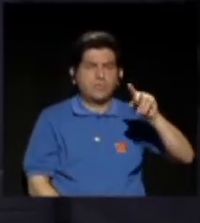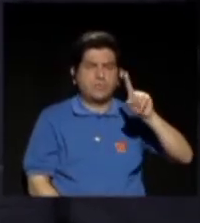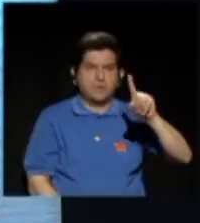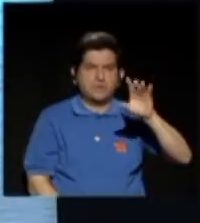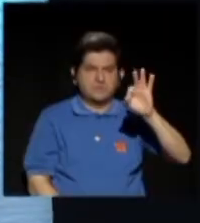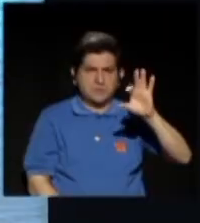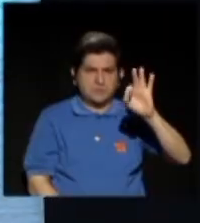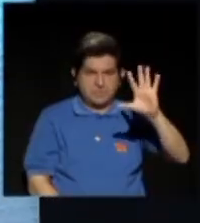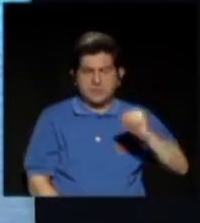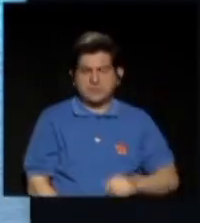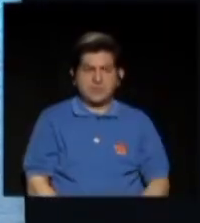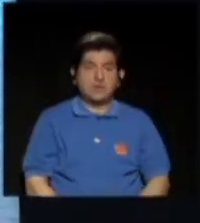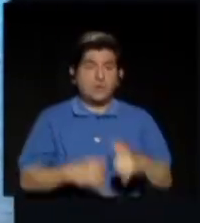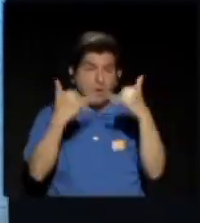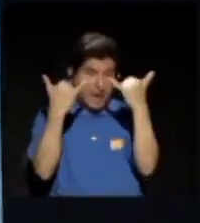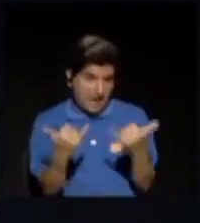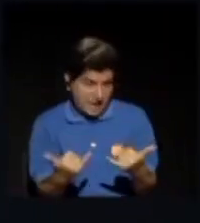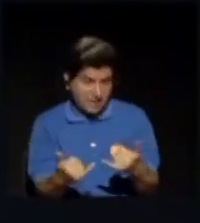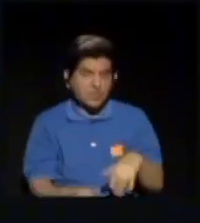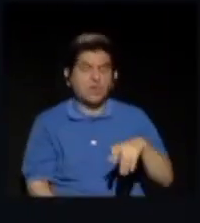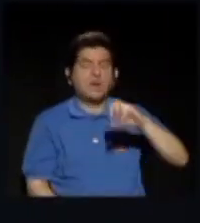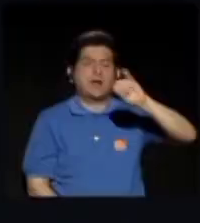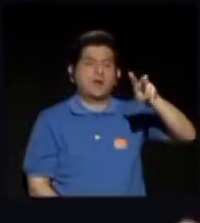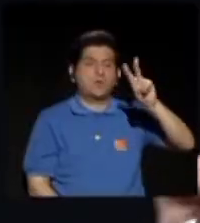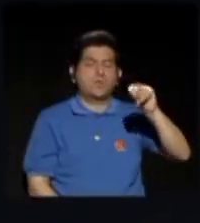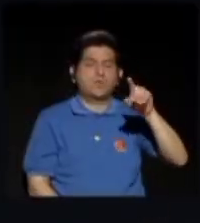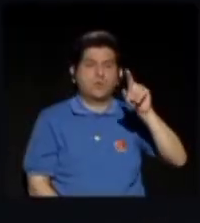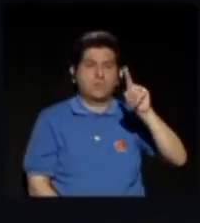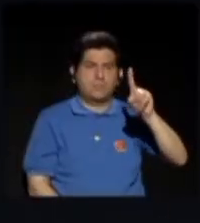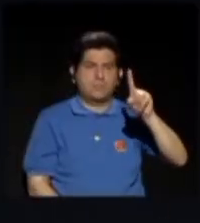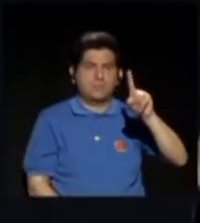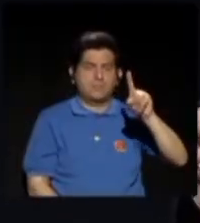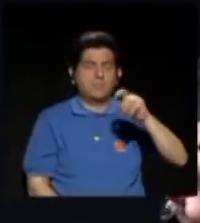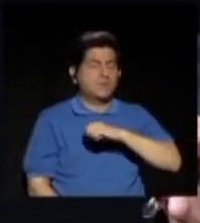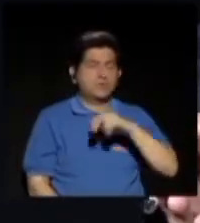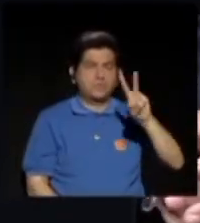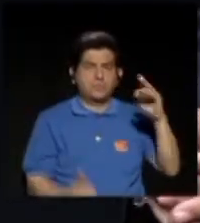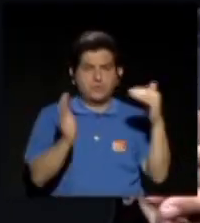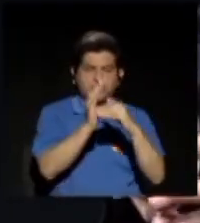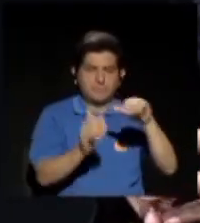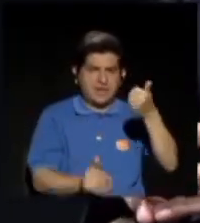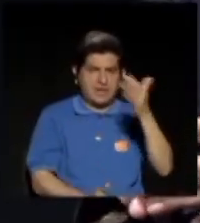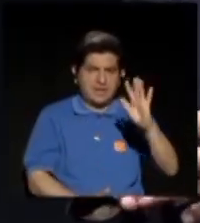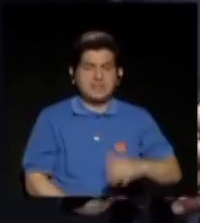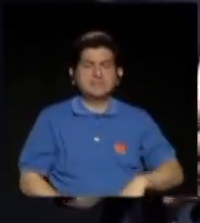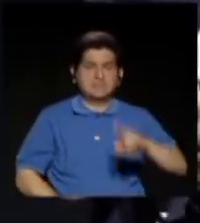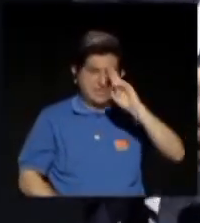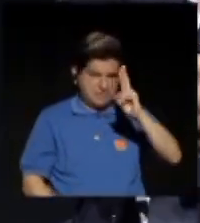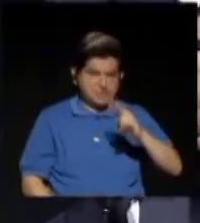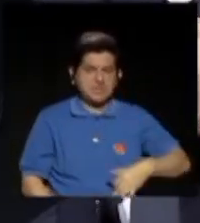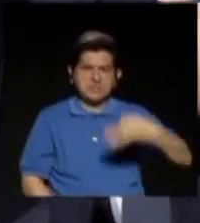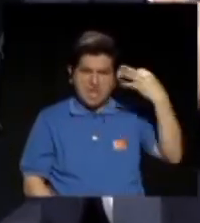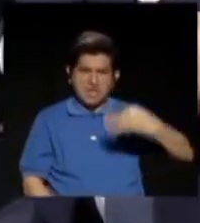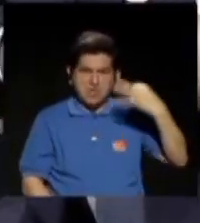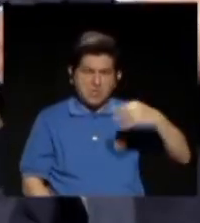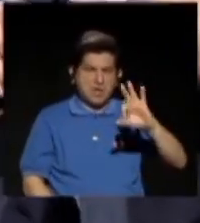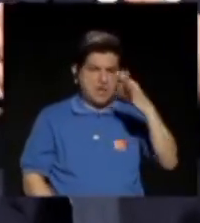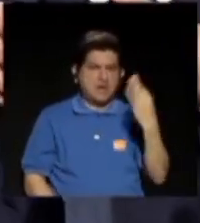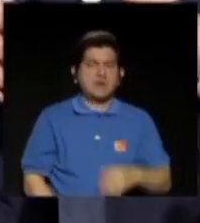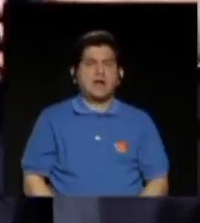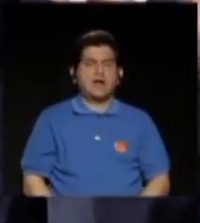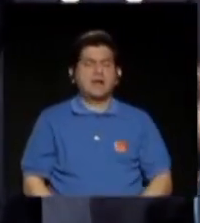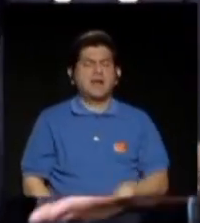1995. Ahora, para el índice de junio de 2015, más bien respetamos la estructura original de la clasificación para favorecer